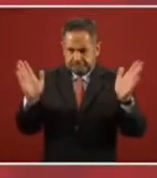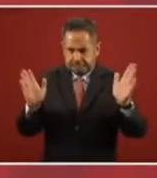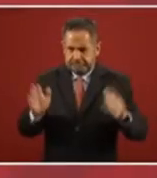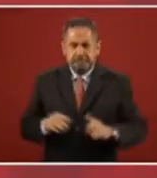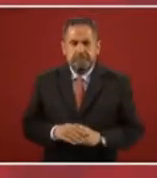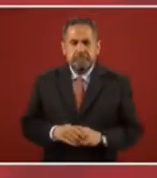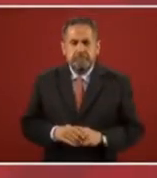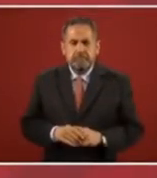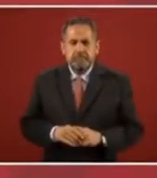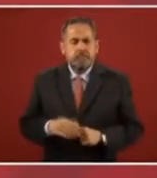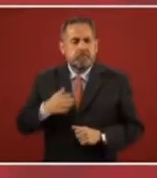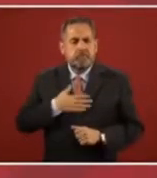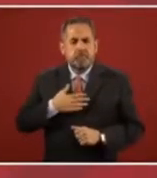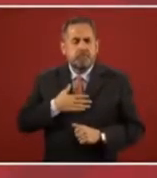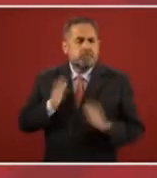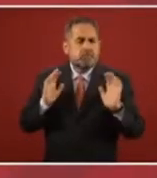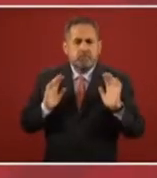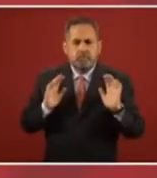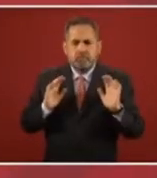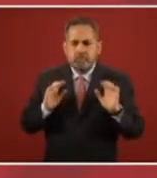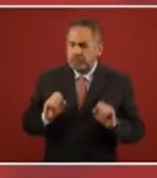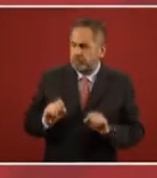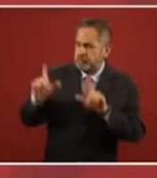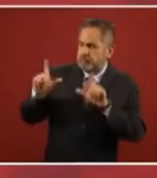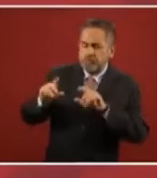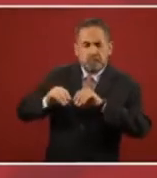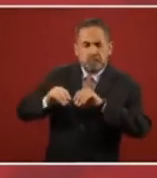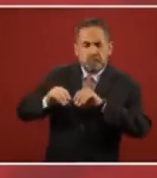lo que nosotros transmitimos